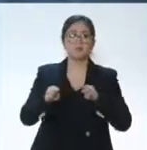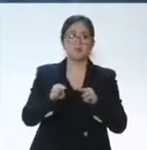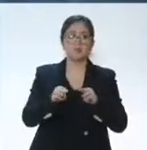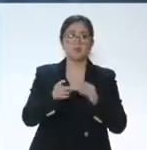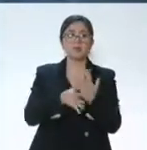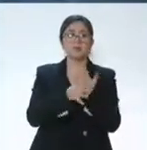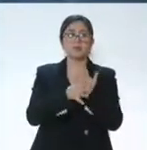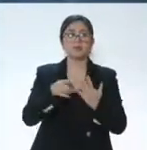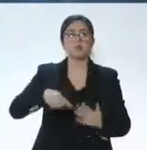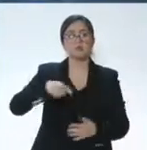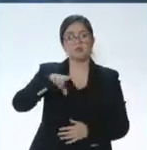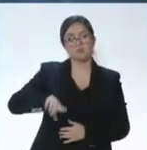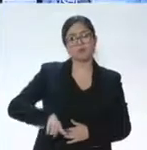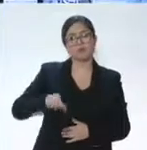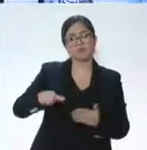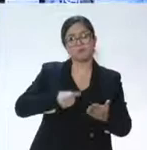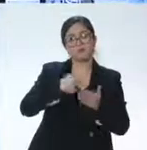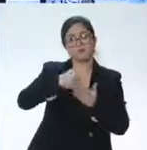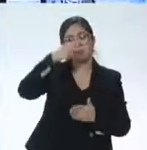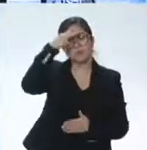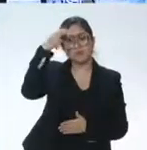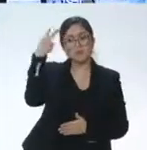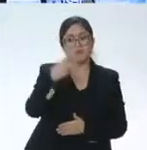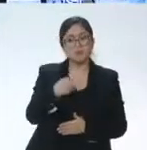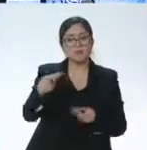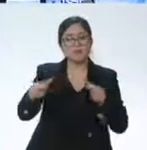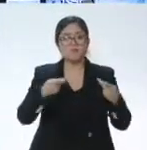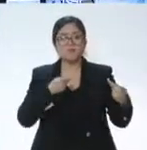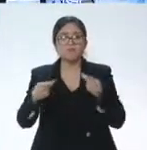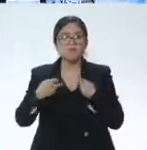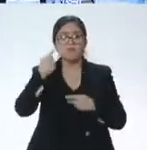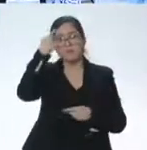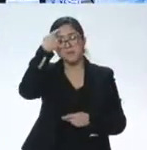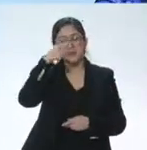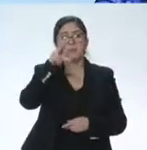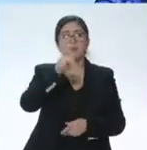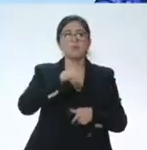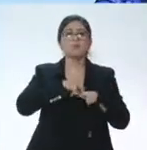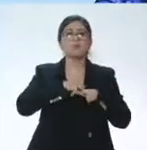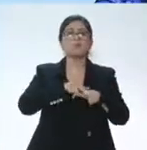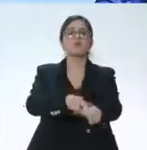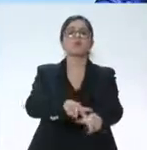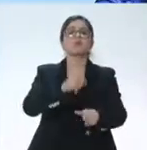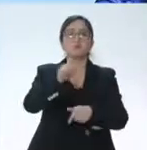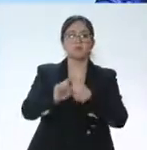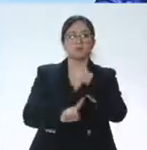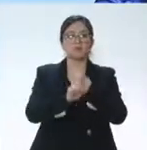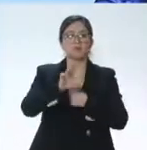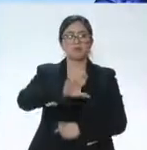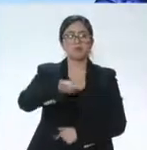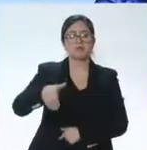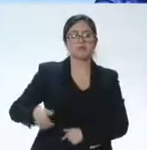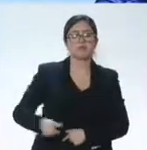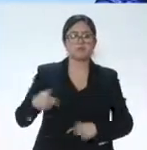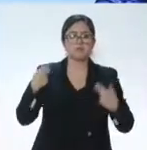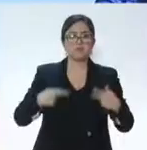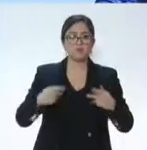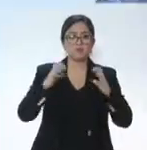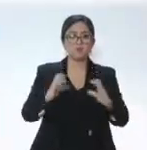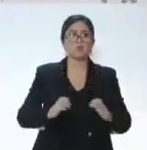de la capital del país pondrá en práctica una estrategia para reducir al máximo los incidentes viales y así poder proteger la vida del peatón.